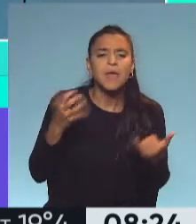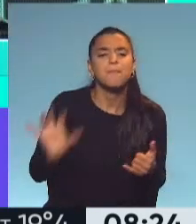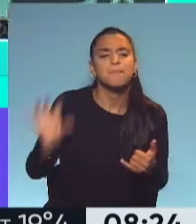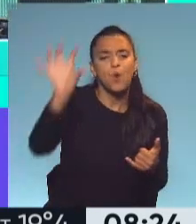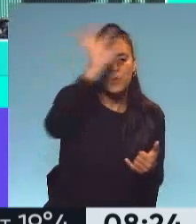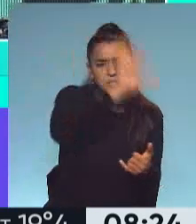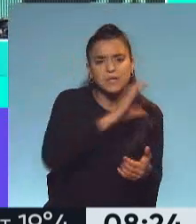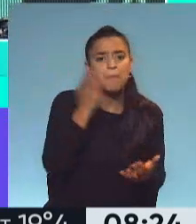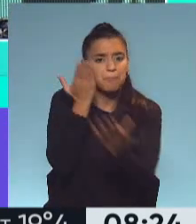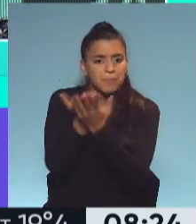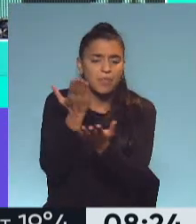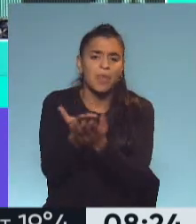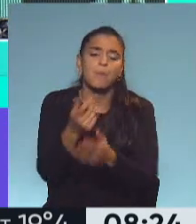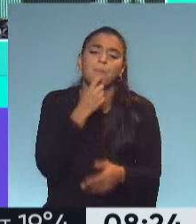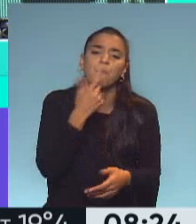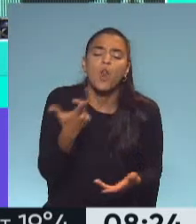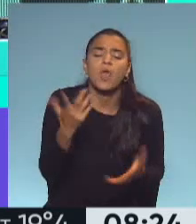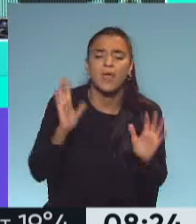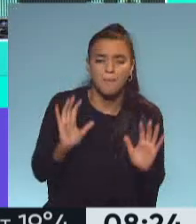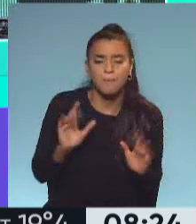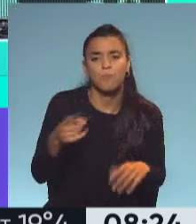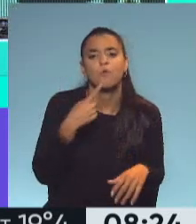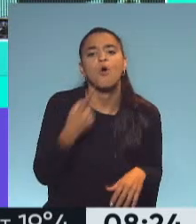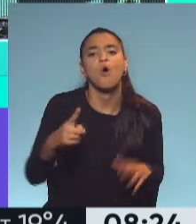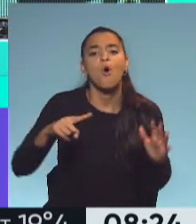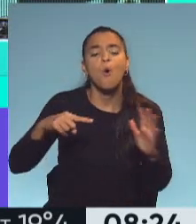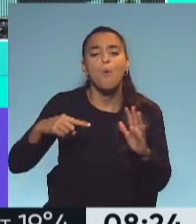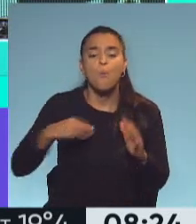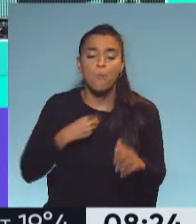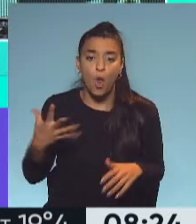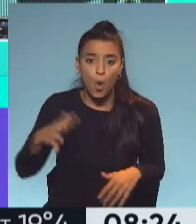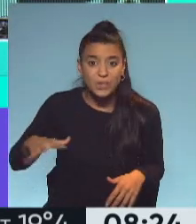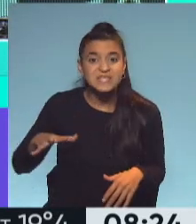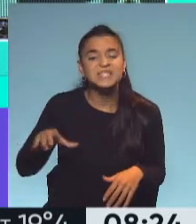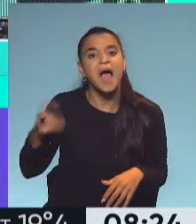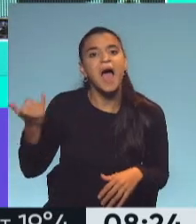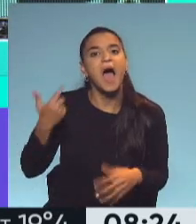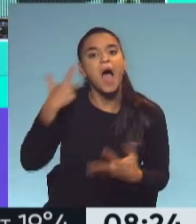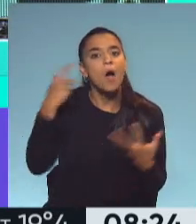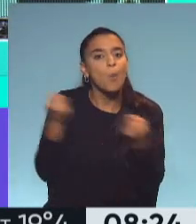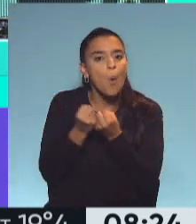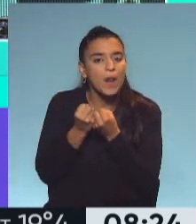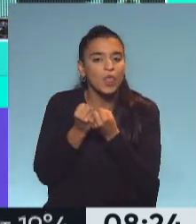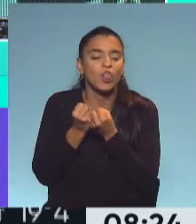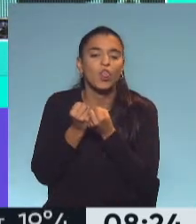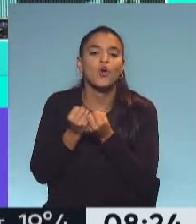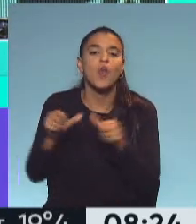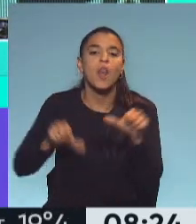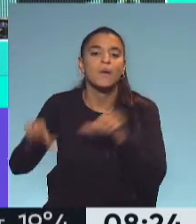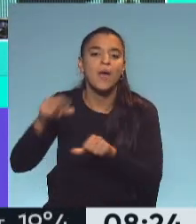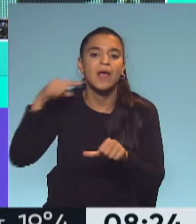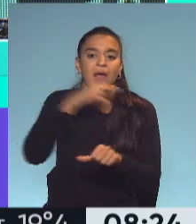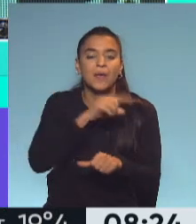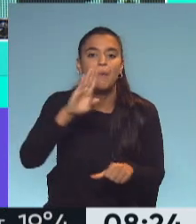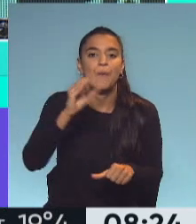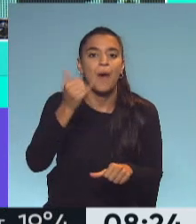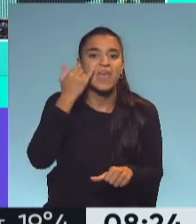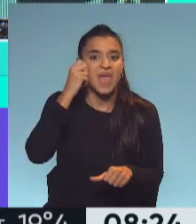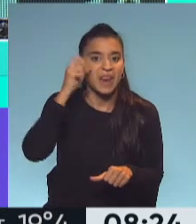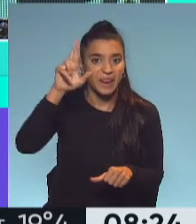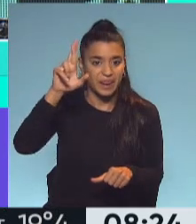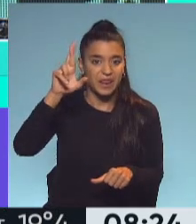que han apelado, por ejemplo, a la creatividad. La provincia de Buenos Aires ha cerrado un acuerdo con un laboratorio alemán, con Bayer,